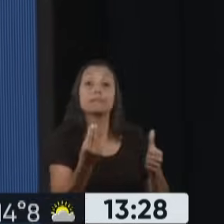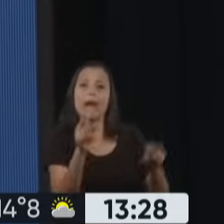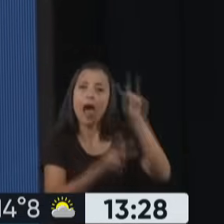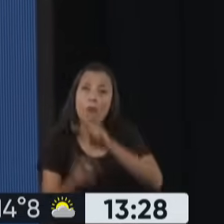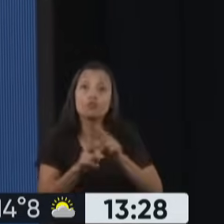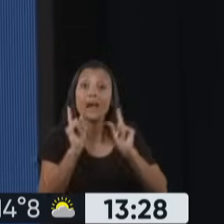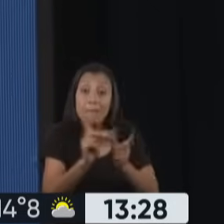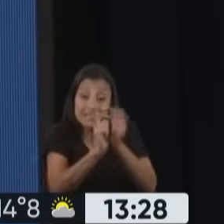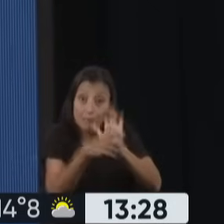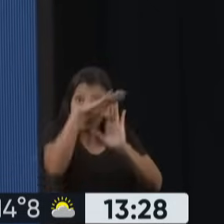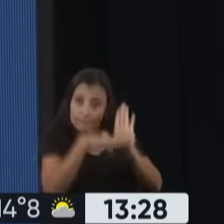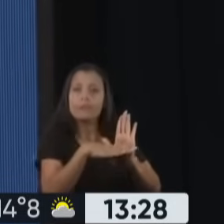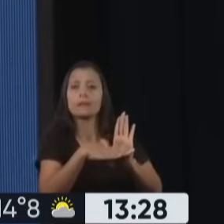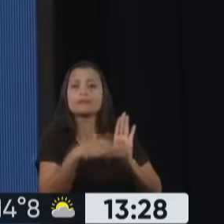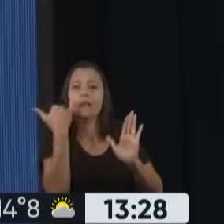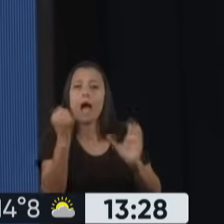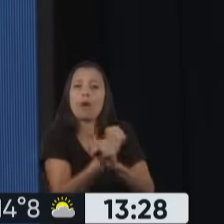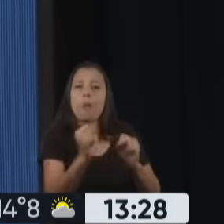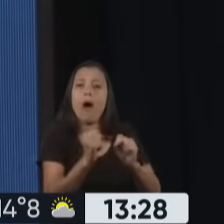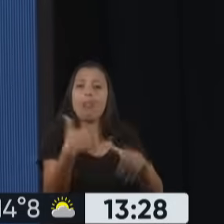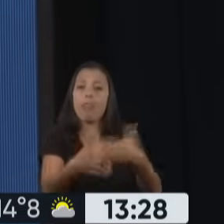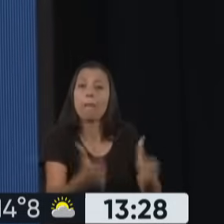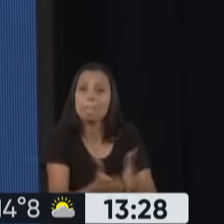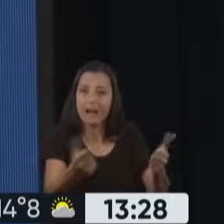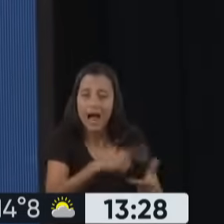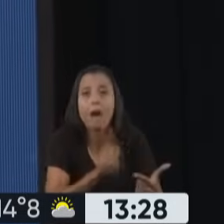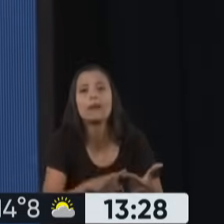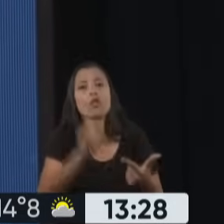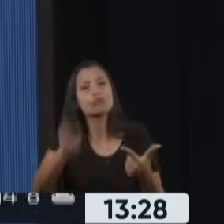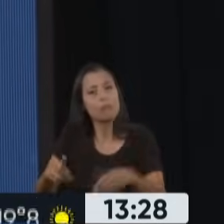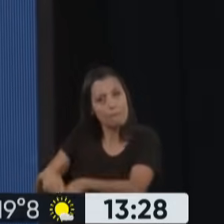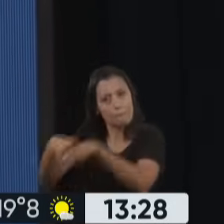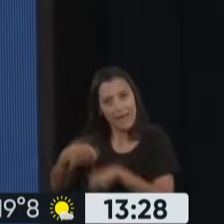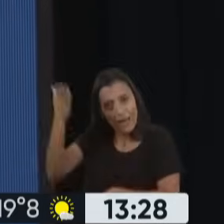reformas avanzaran más rápido, darle más